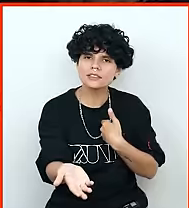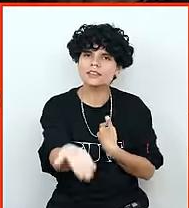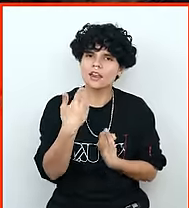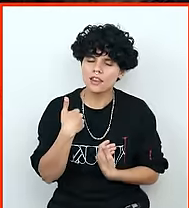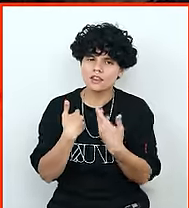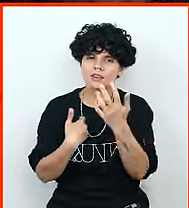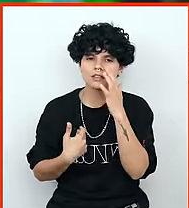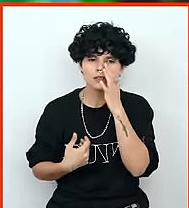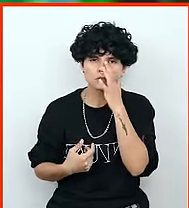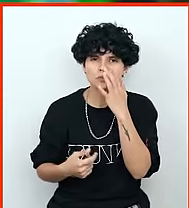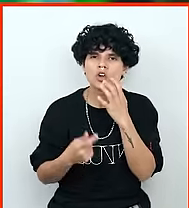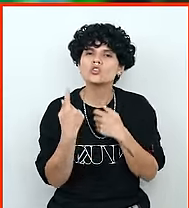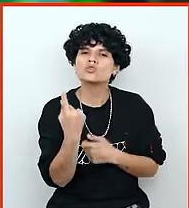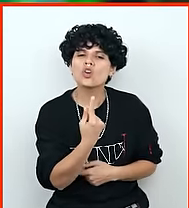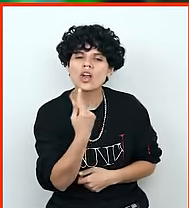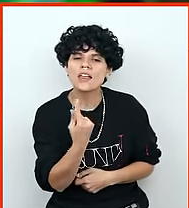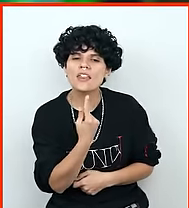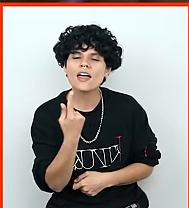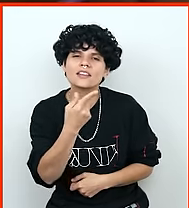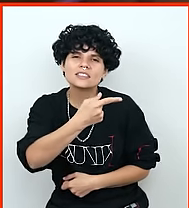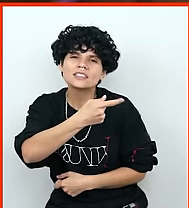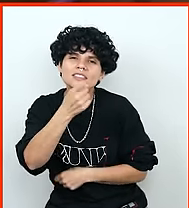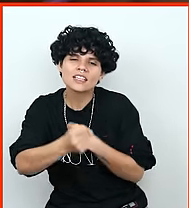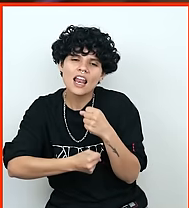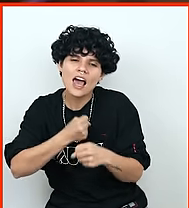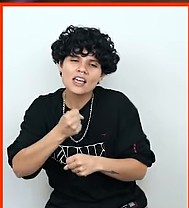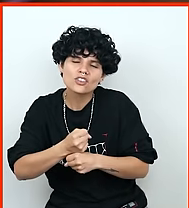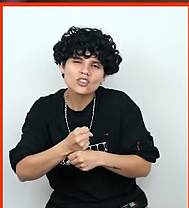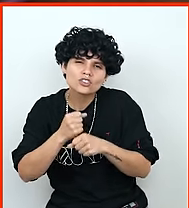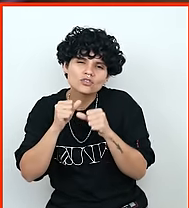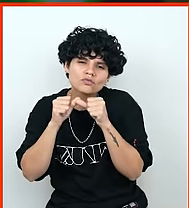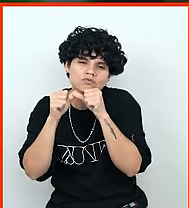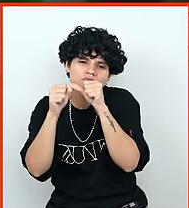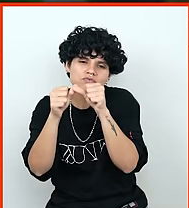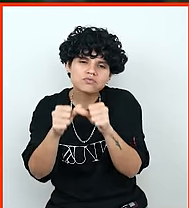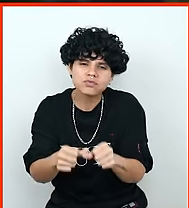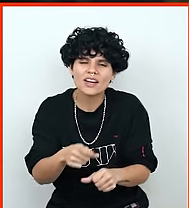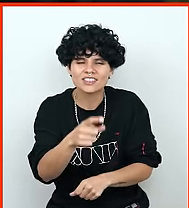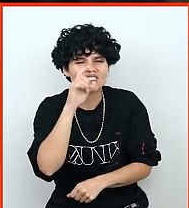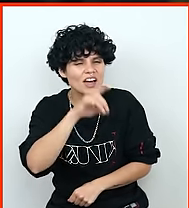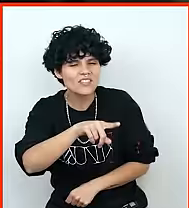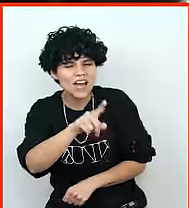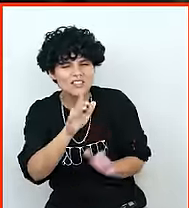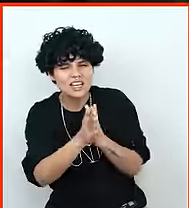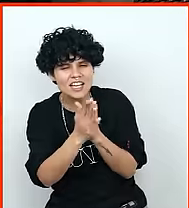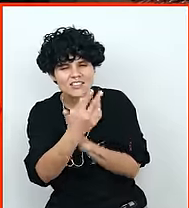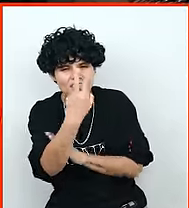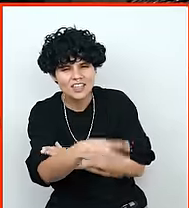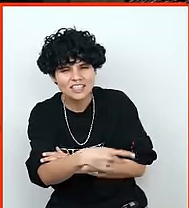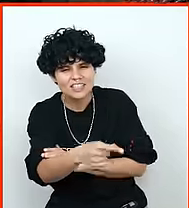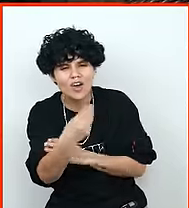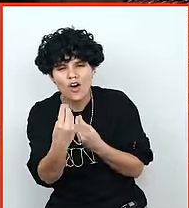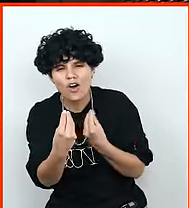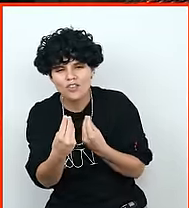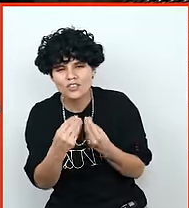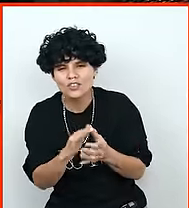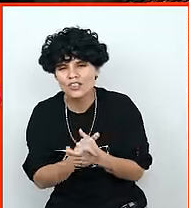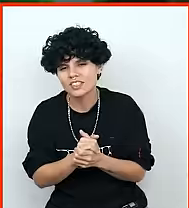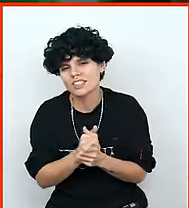vamos creando. Ya. 100 años de soledad. Te iba a decir 100 años de soledad. Y cachemos que me voy a decir esa